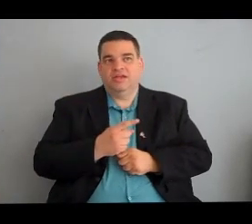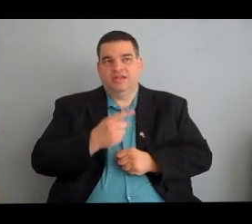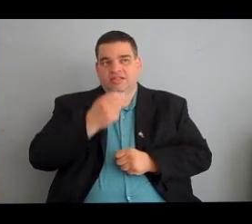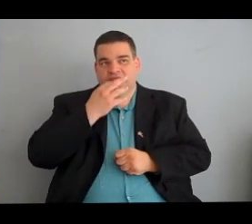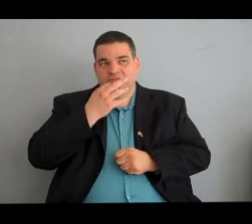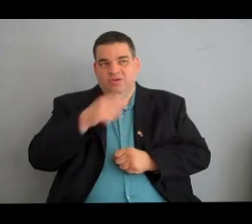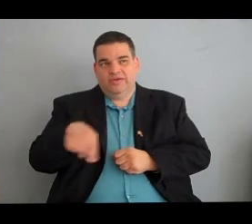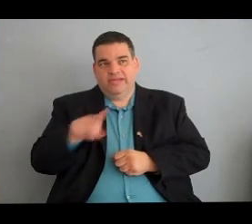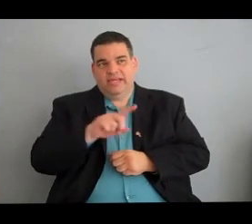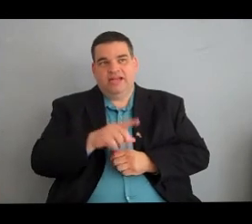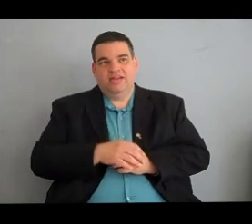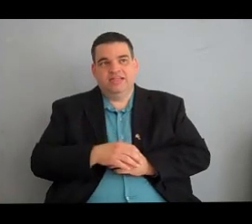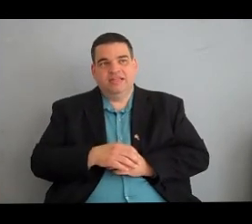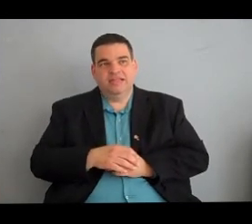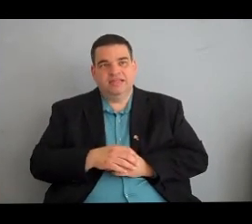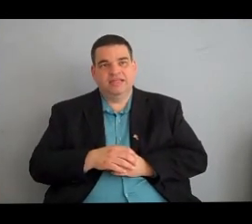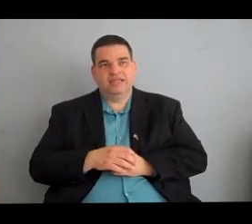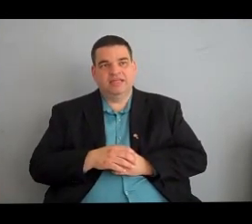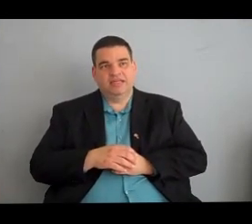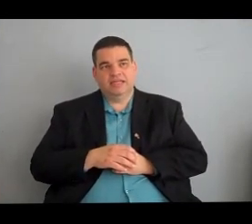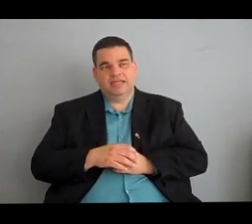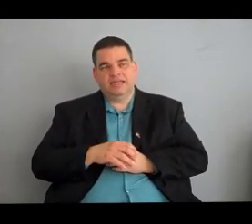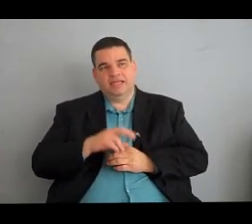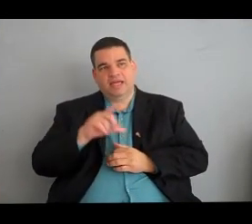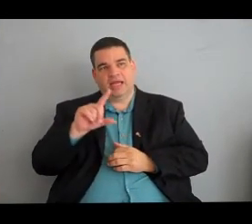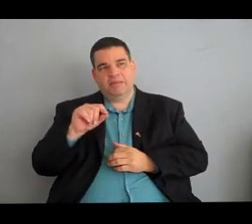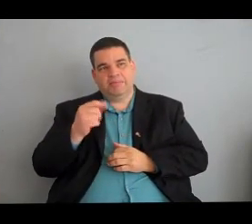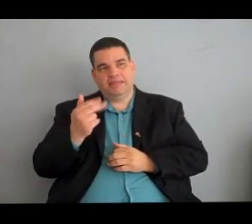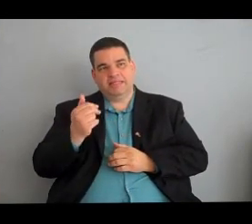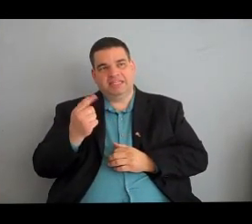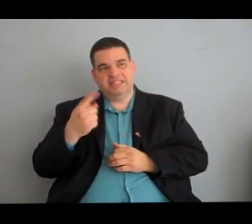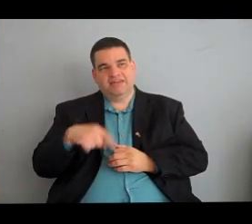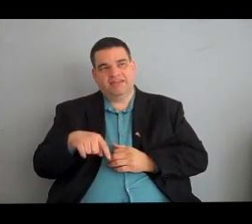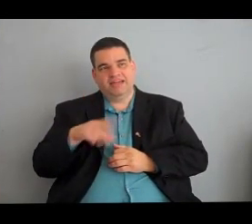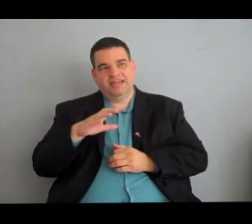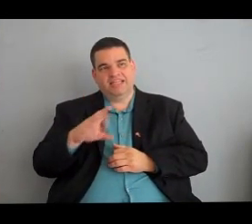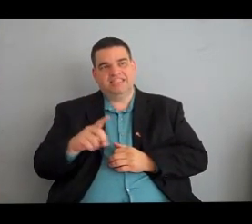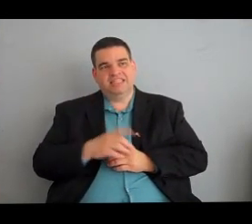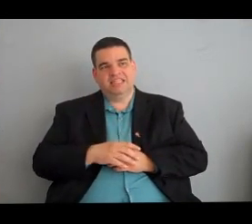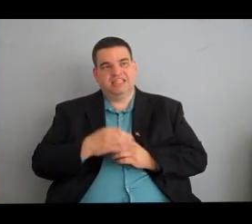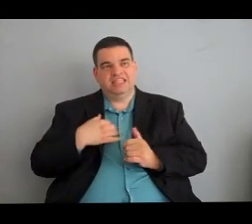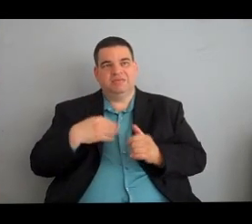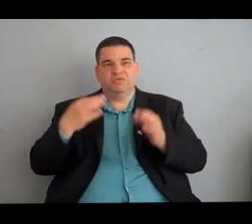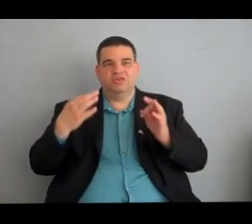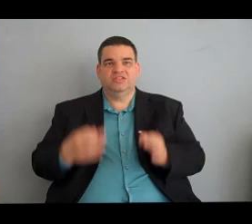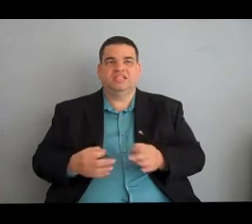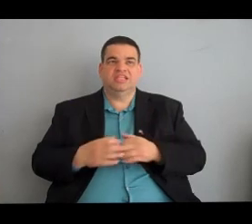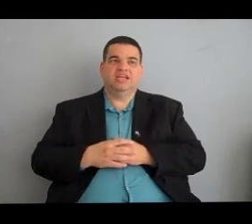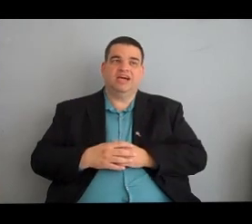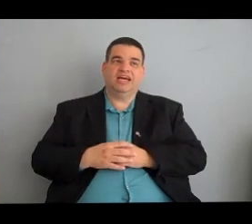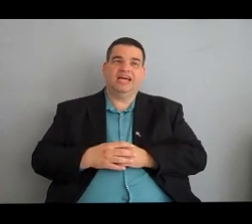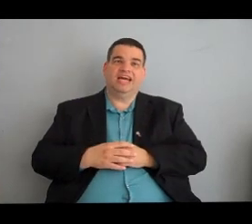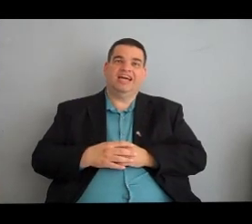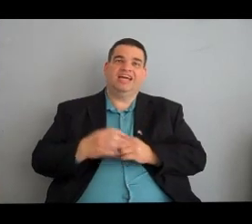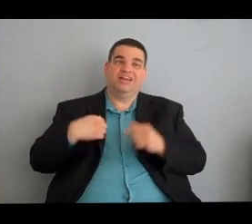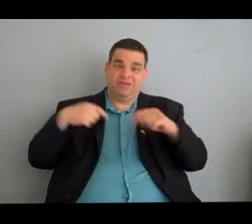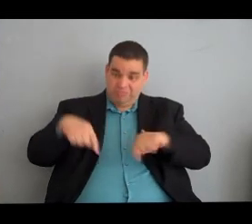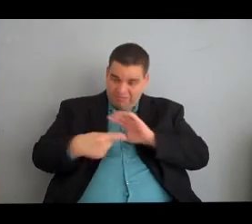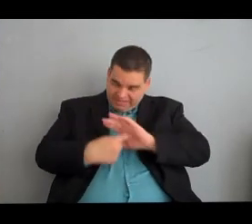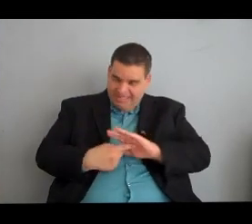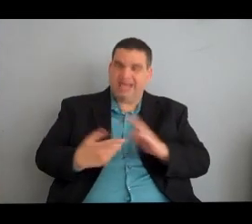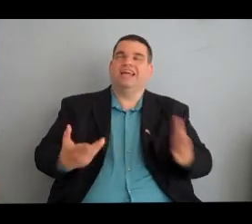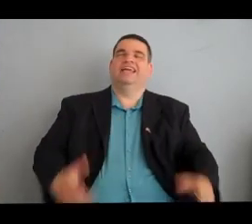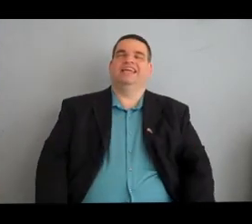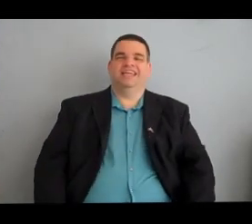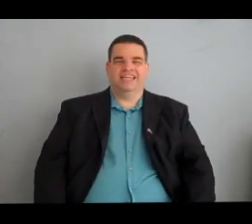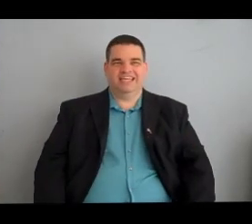en 2013 viene el disco. Claro que sí. Seguro. Sí. Y, no, sí. Y lo vamos a tener, presentar aquí. Y lo vamos a tener en arte. Un compromiso y está ya